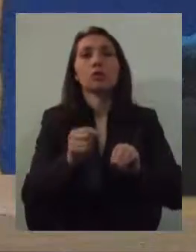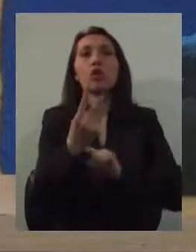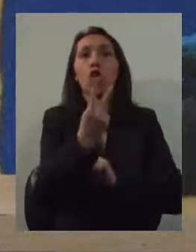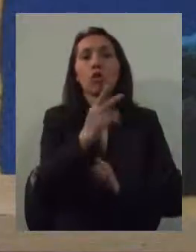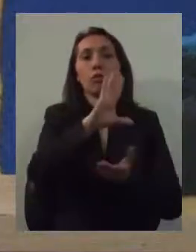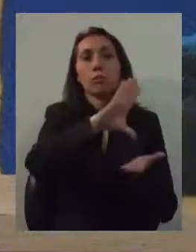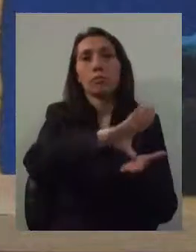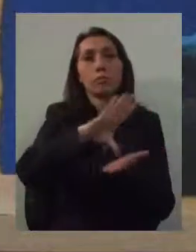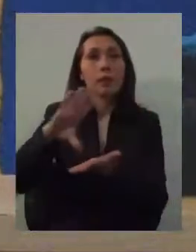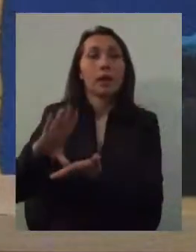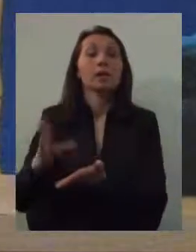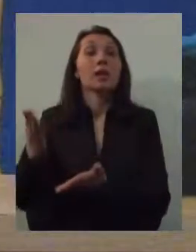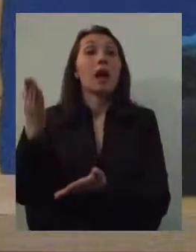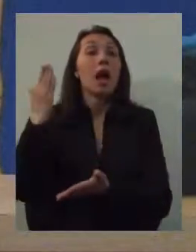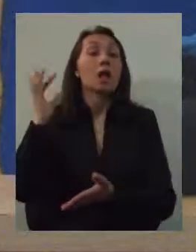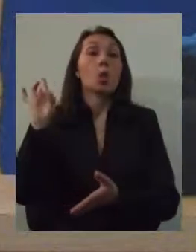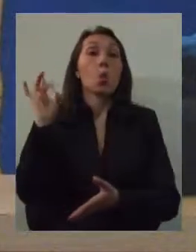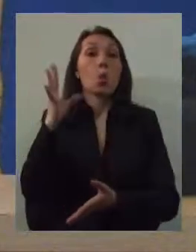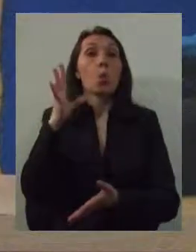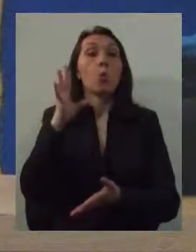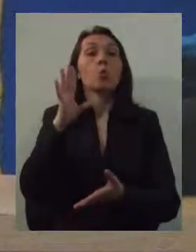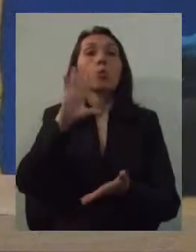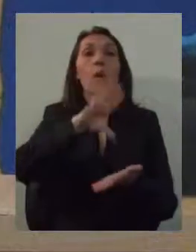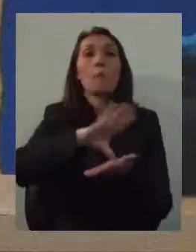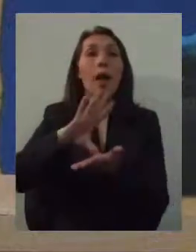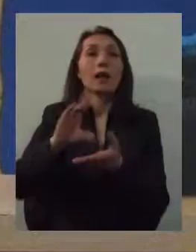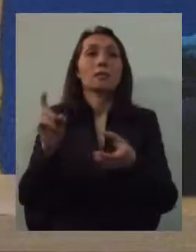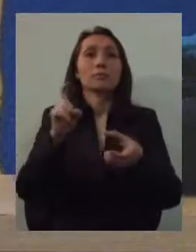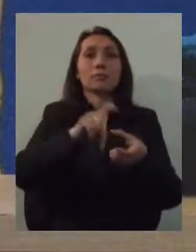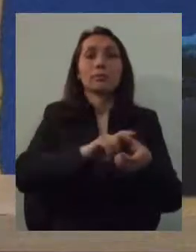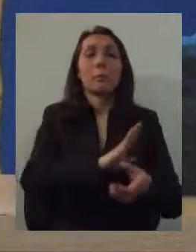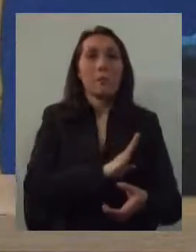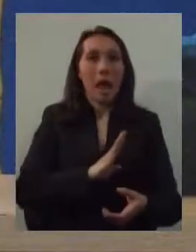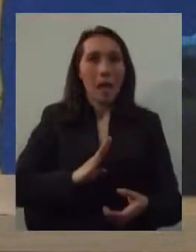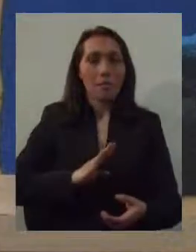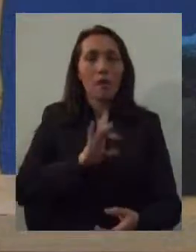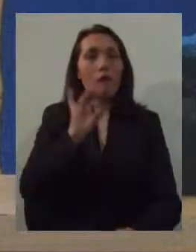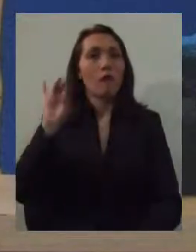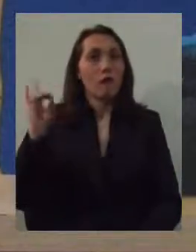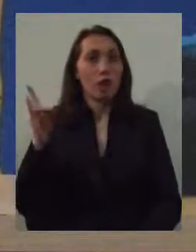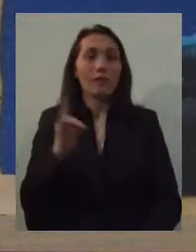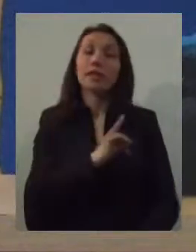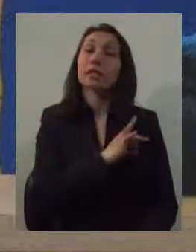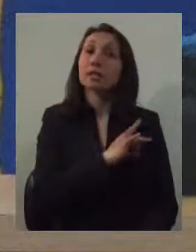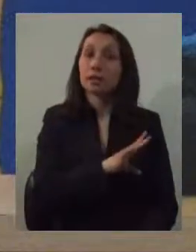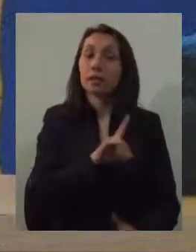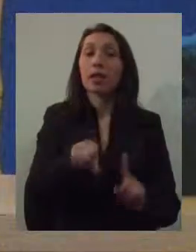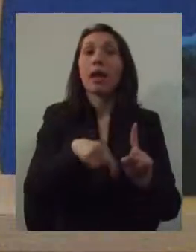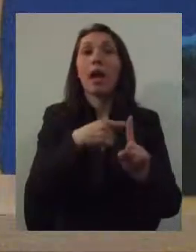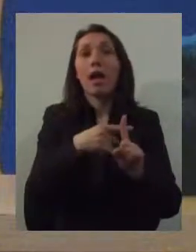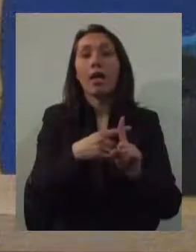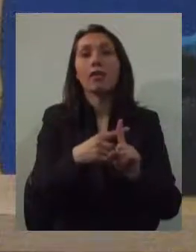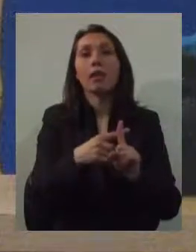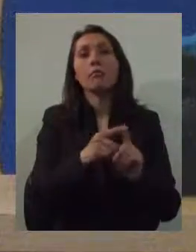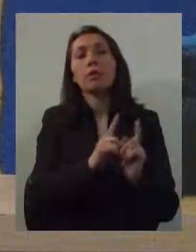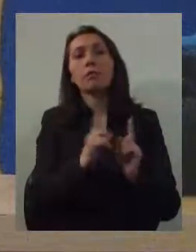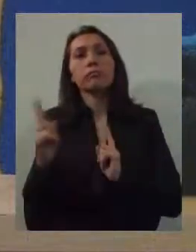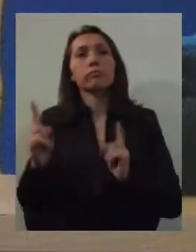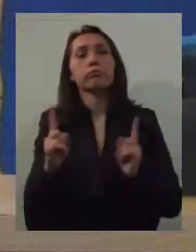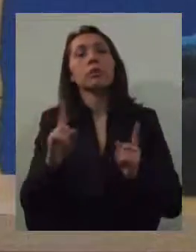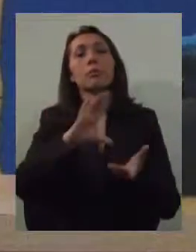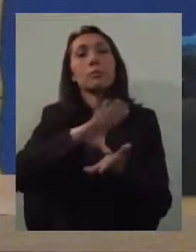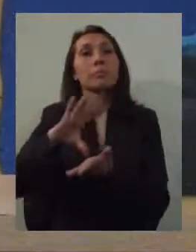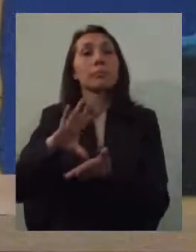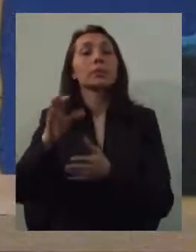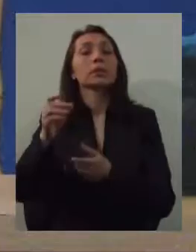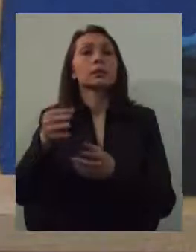estados que en el momento eran los únicos estados asociados, Bolivia y Chile, además por el tráfico jurídico externo,